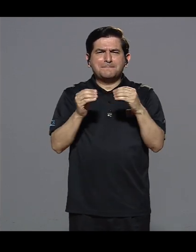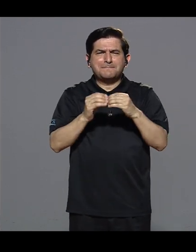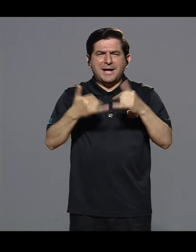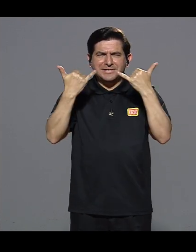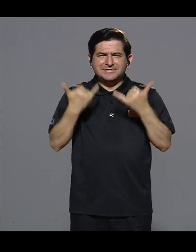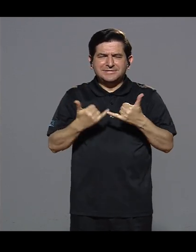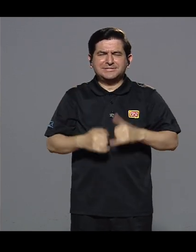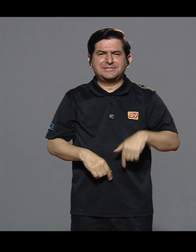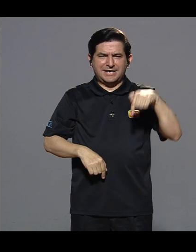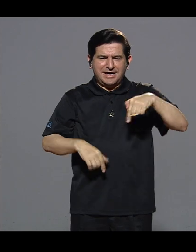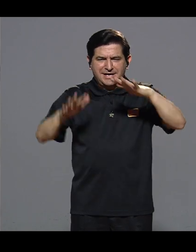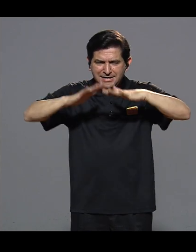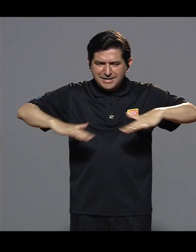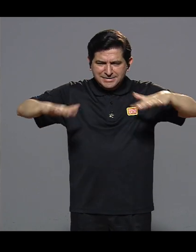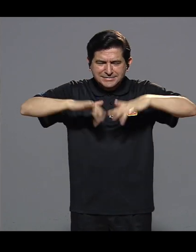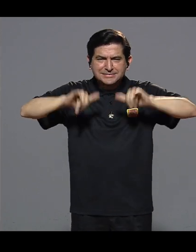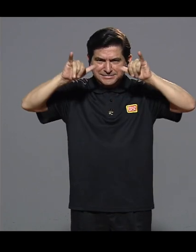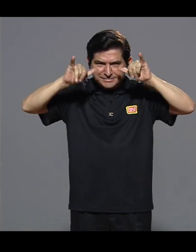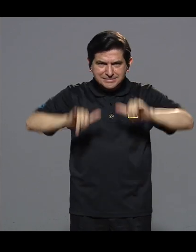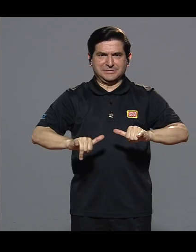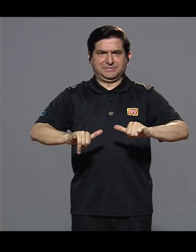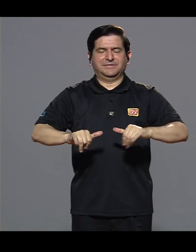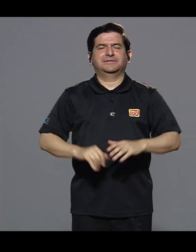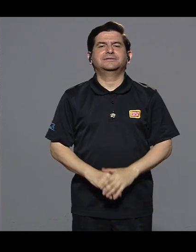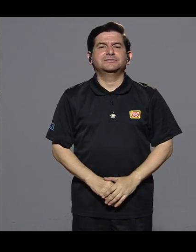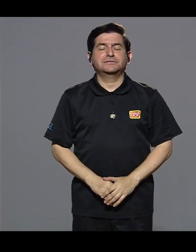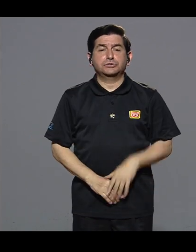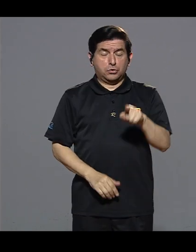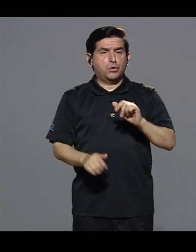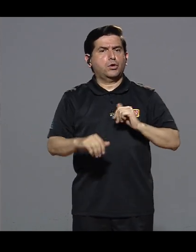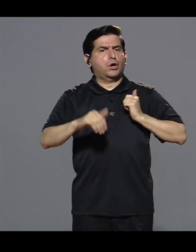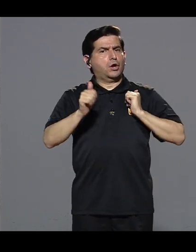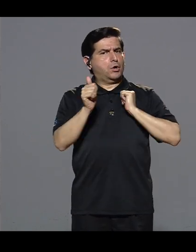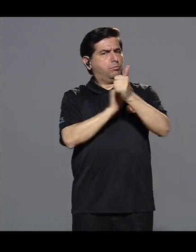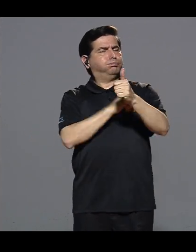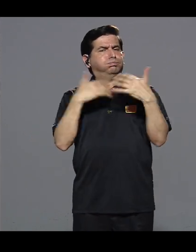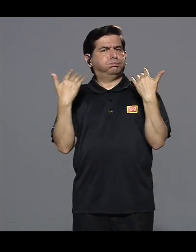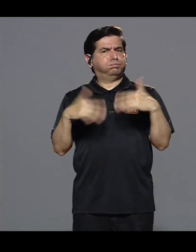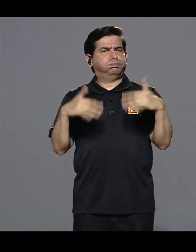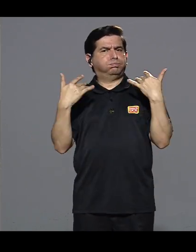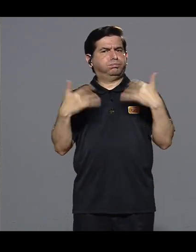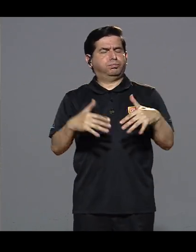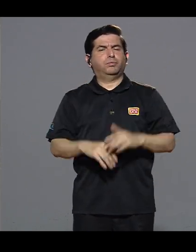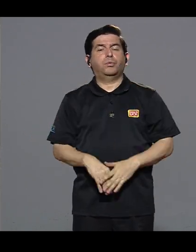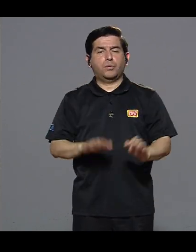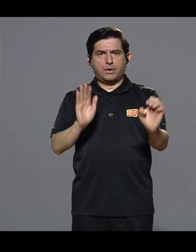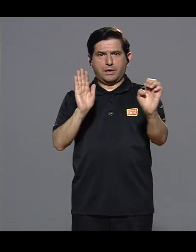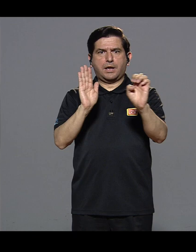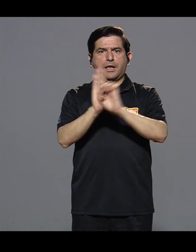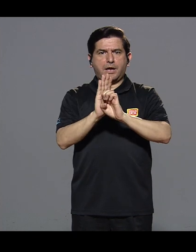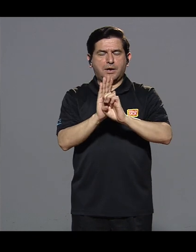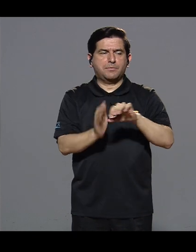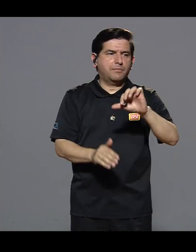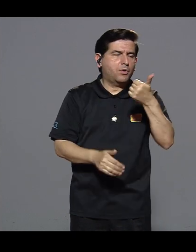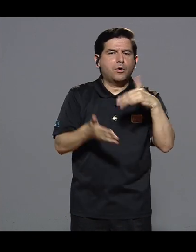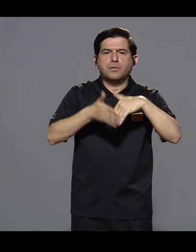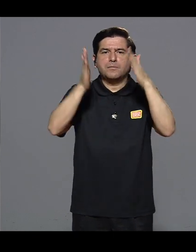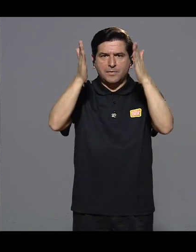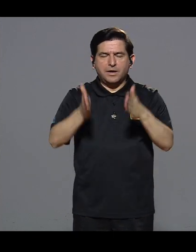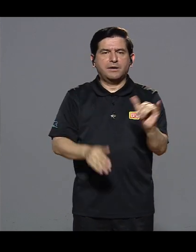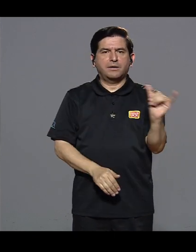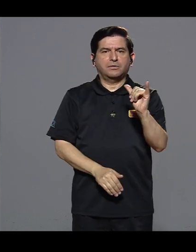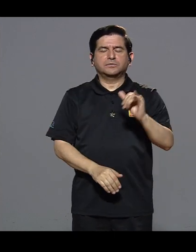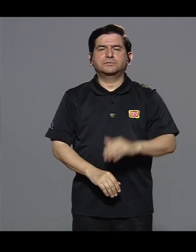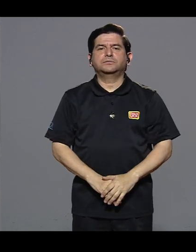pies más sobre este plano, ¿verdad? Realmente se superó enormemente y fue un ejemplo para